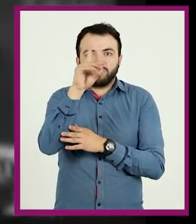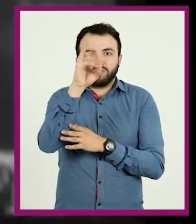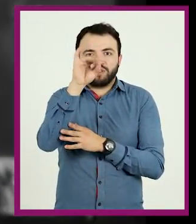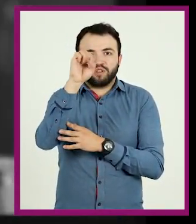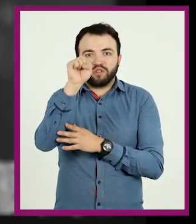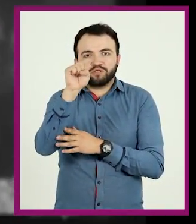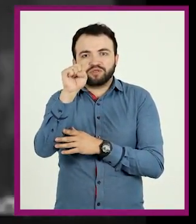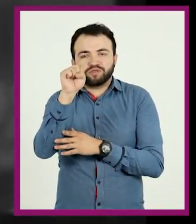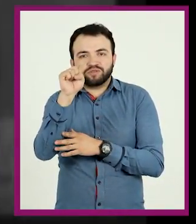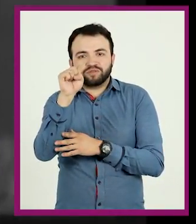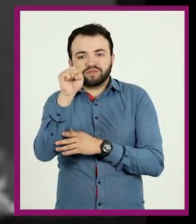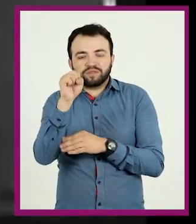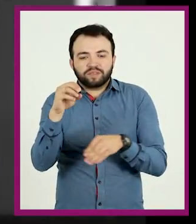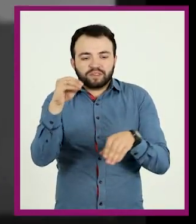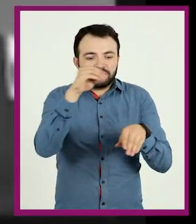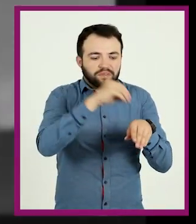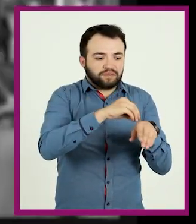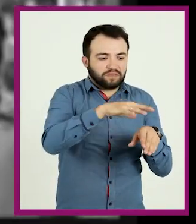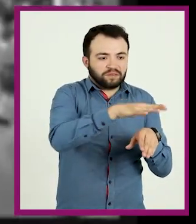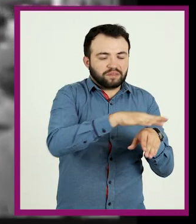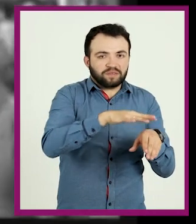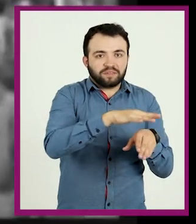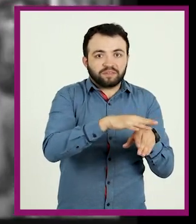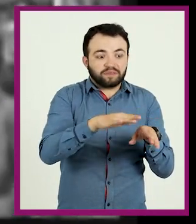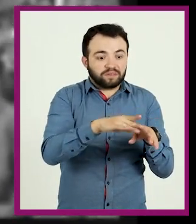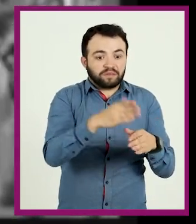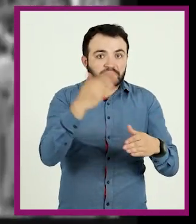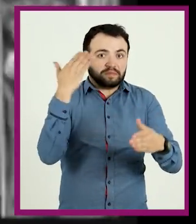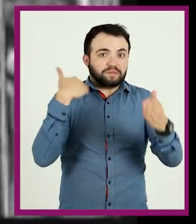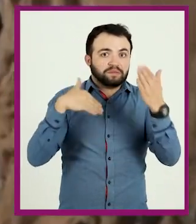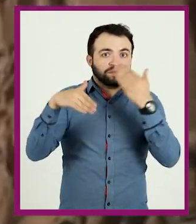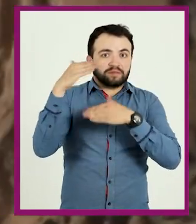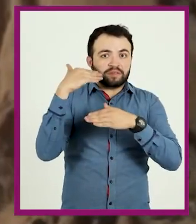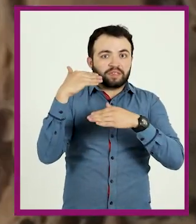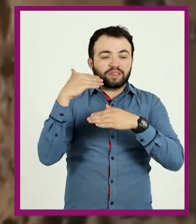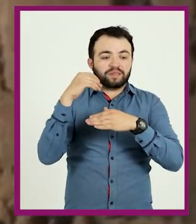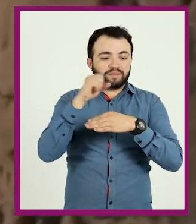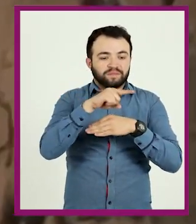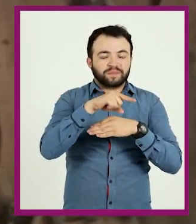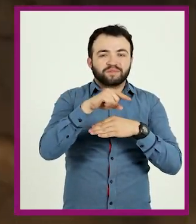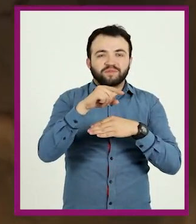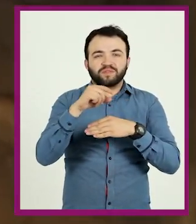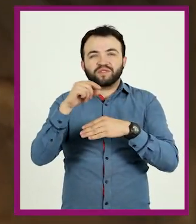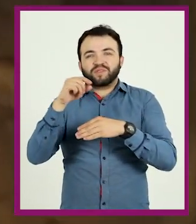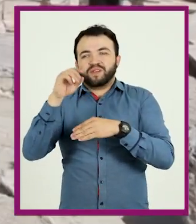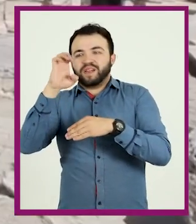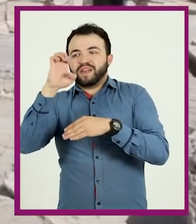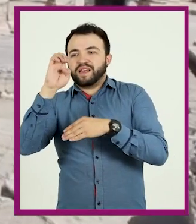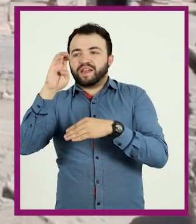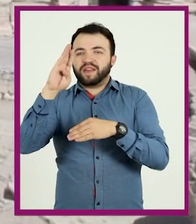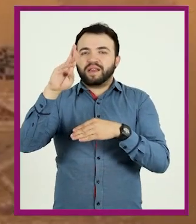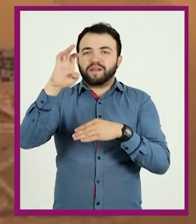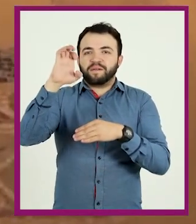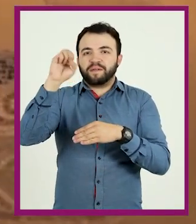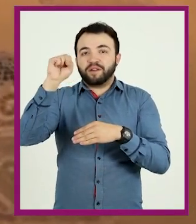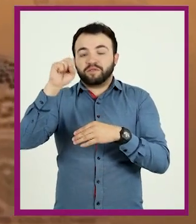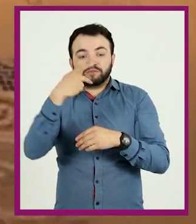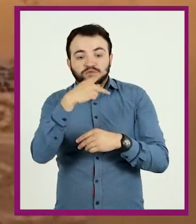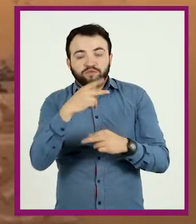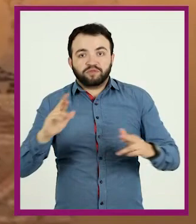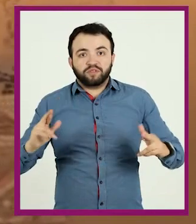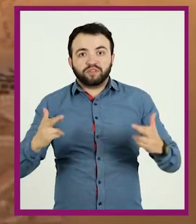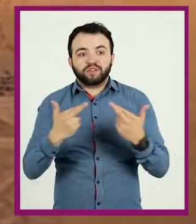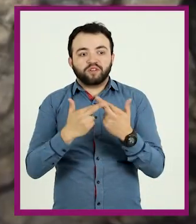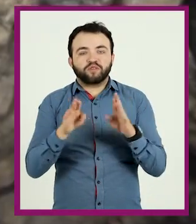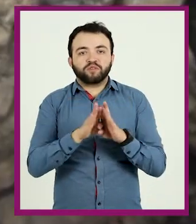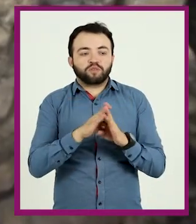habían permanecido en la diáspora a lo largo de los siglos se instalaron en el sitio donde milenios atrás se habían establecido los hebreos